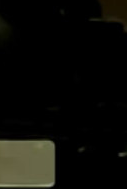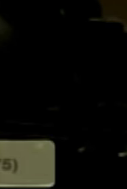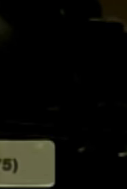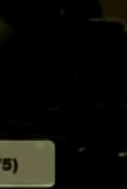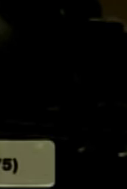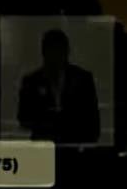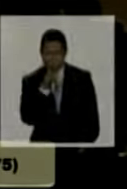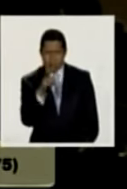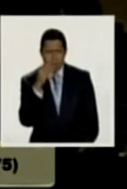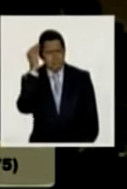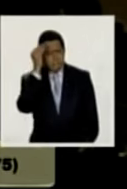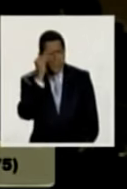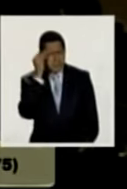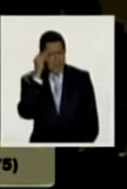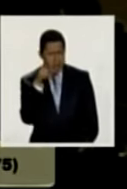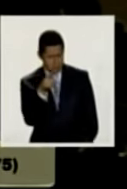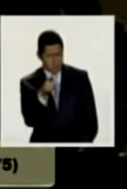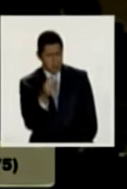Viene